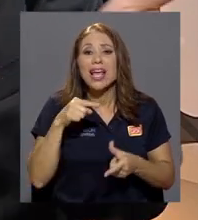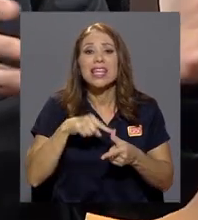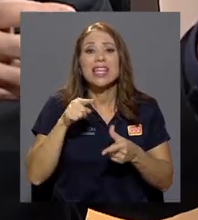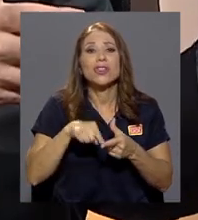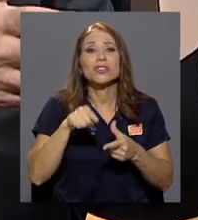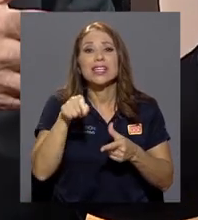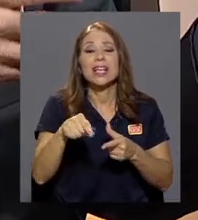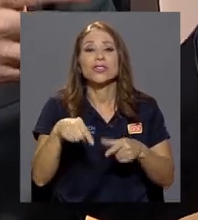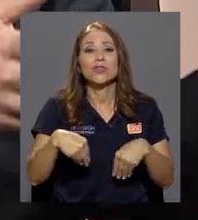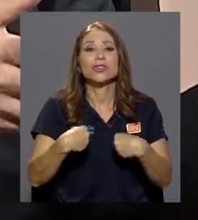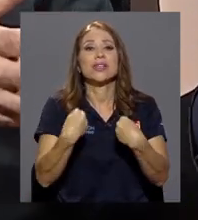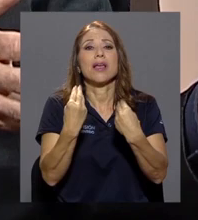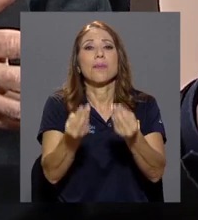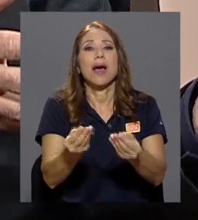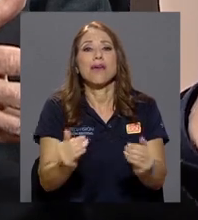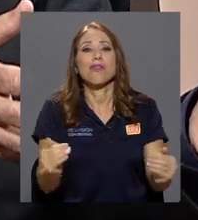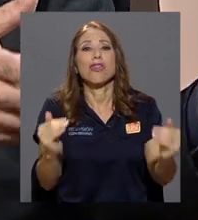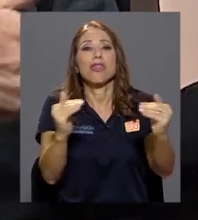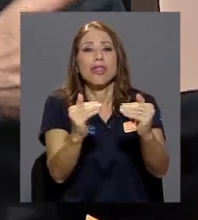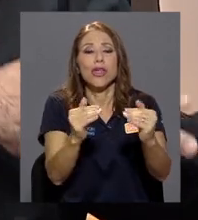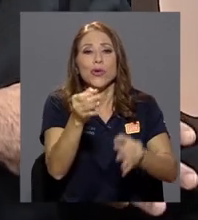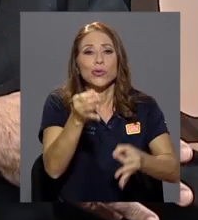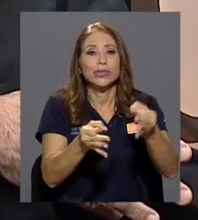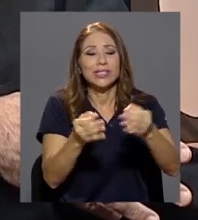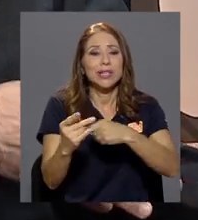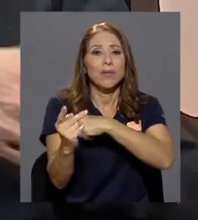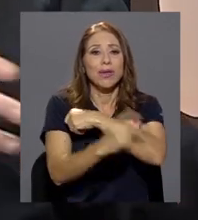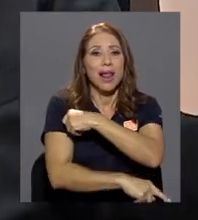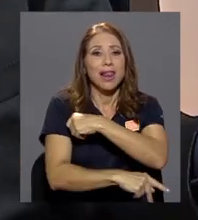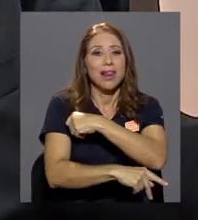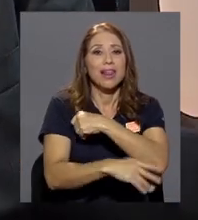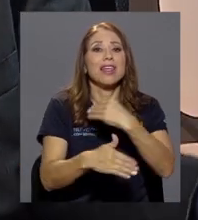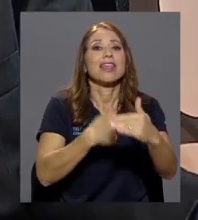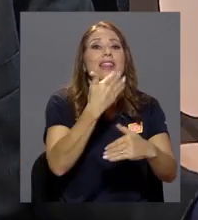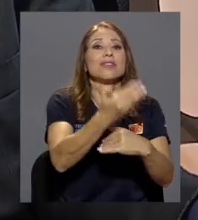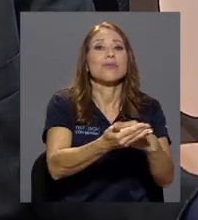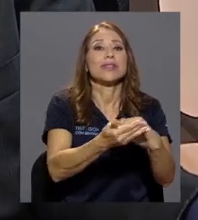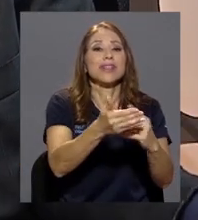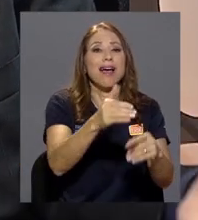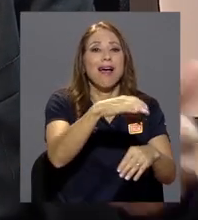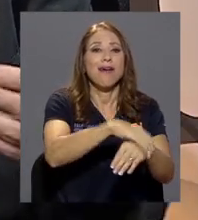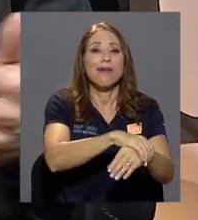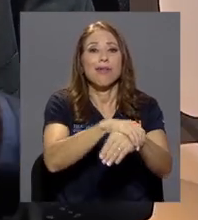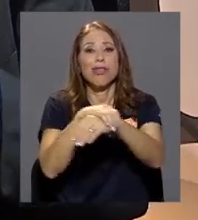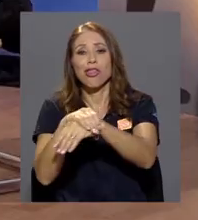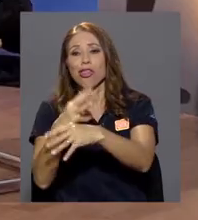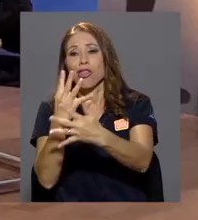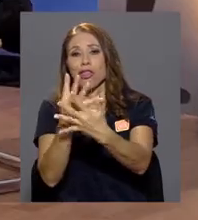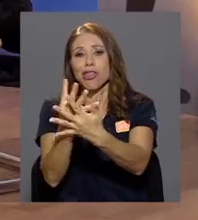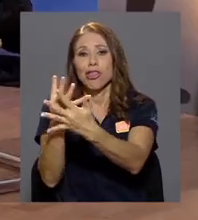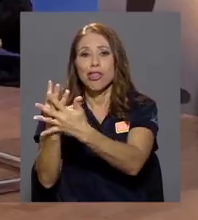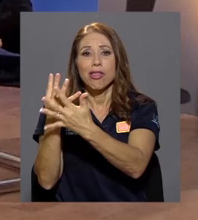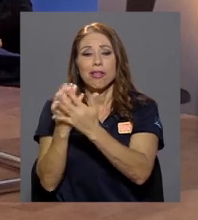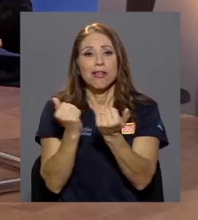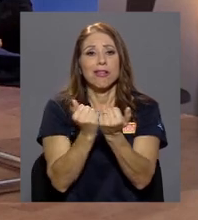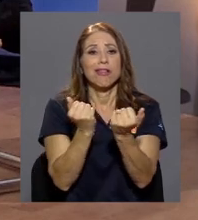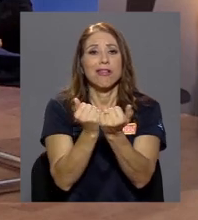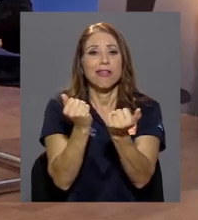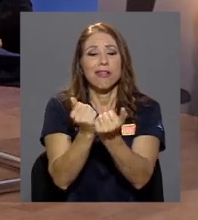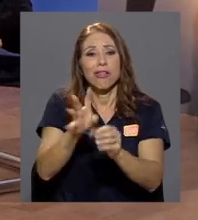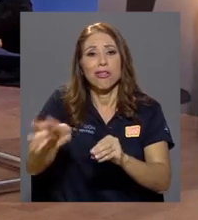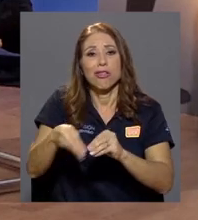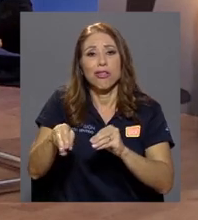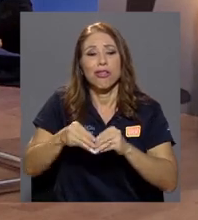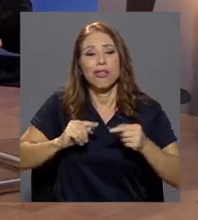trasvasada al campo primero de la justicia penal y finalmente alojada en unas instituciones penitenciarias que siguen añadiendo dolor al